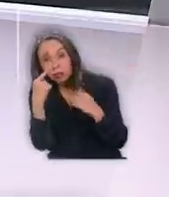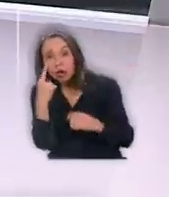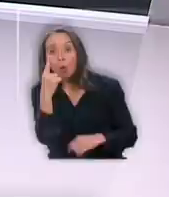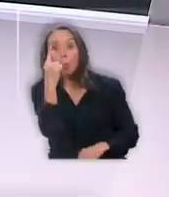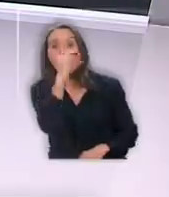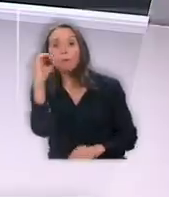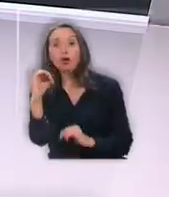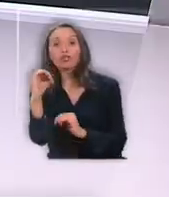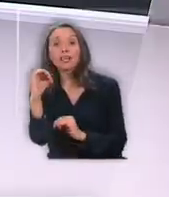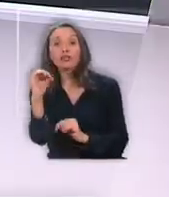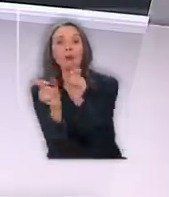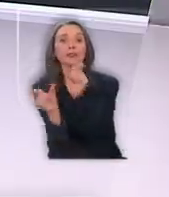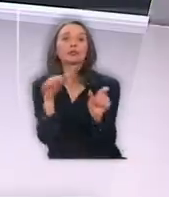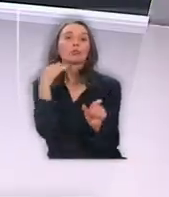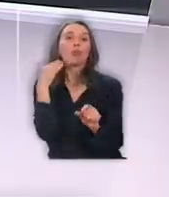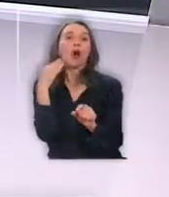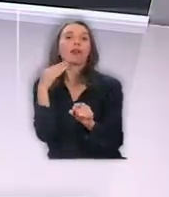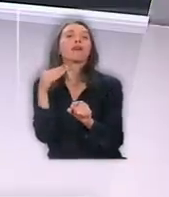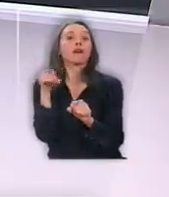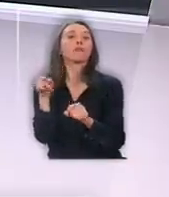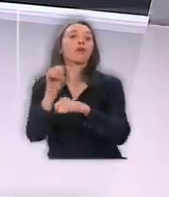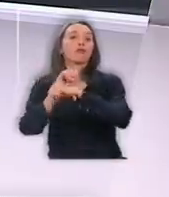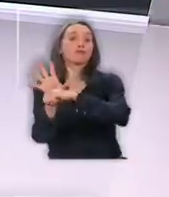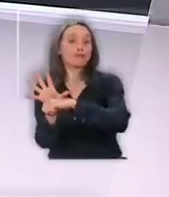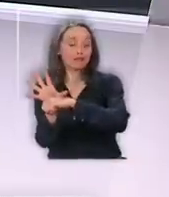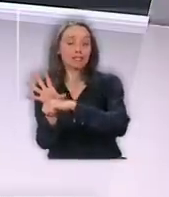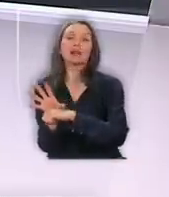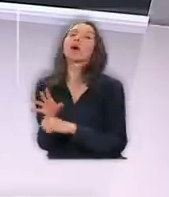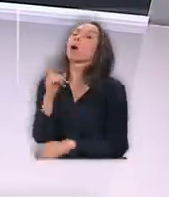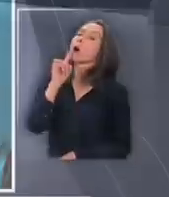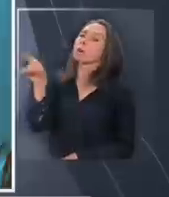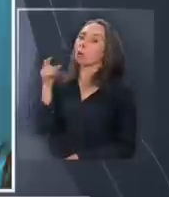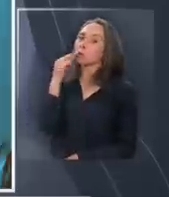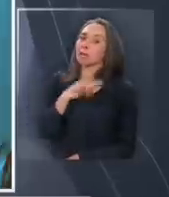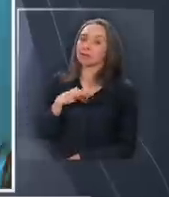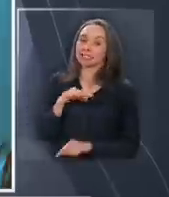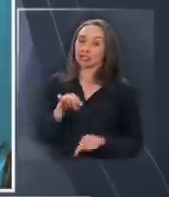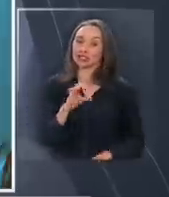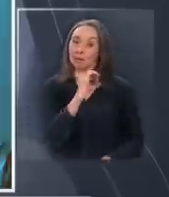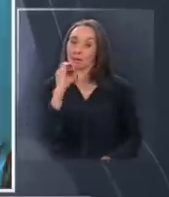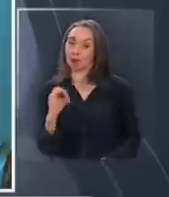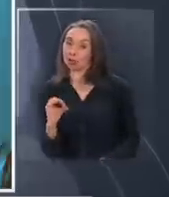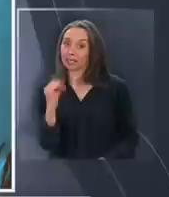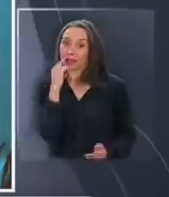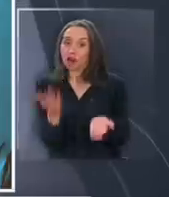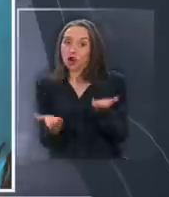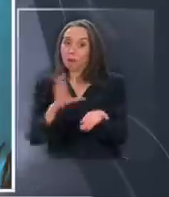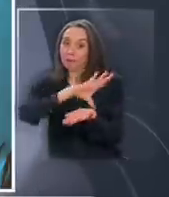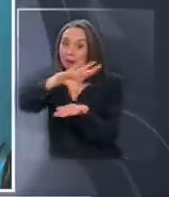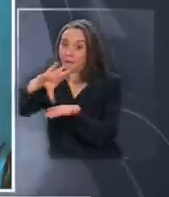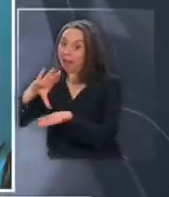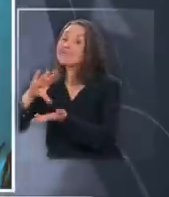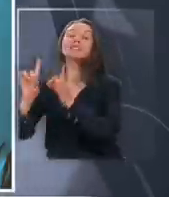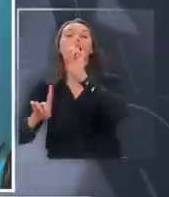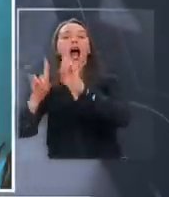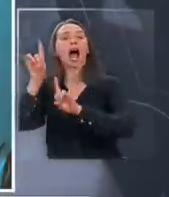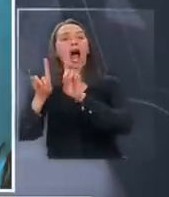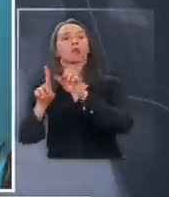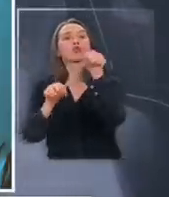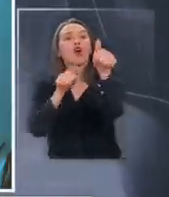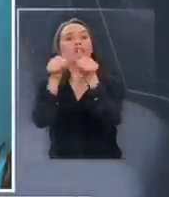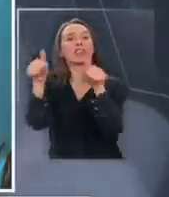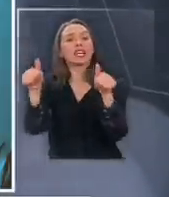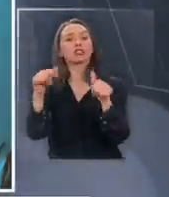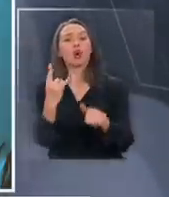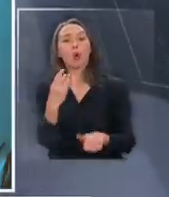de letalidad. Y en ese sentido, doctor Ugarte, le quiero preguntar por este índice, pero teniendo en cuenta lo que han dicho ya algunos directores